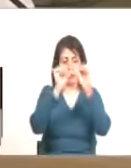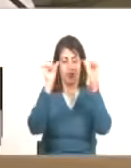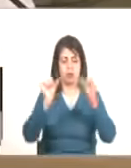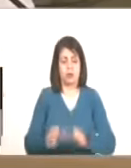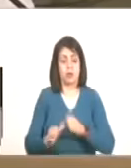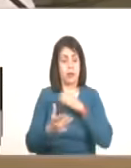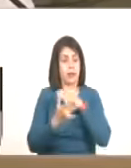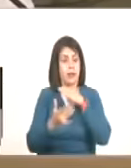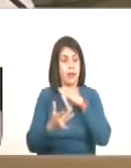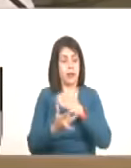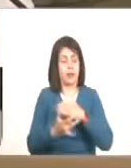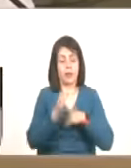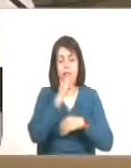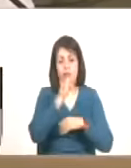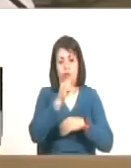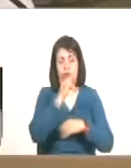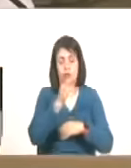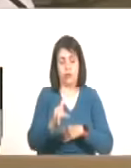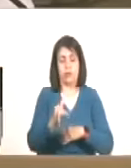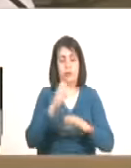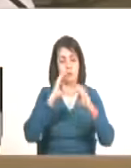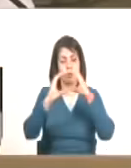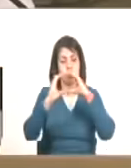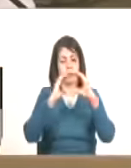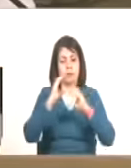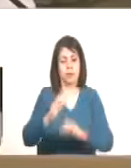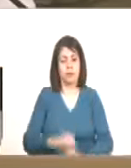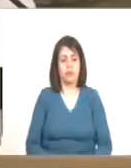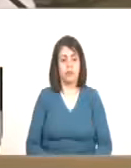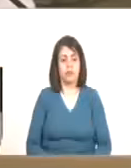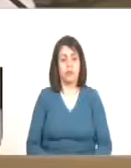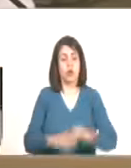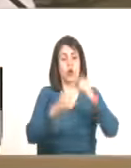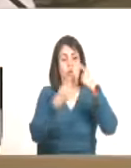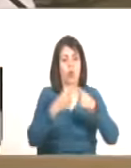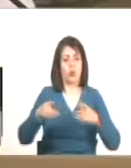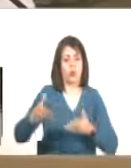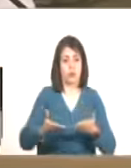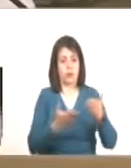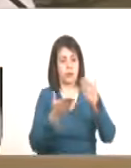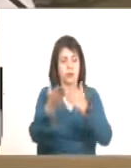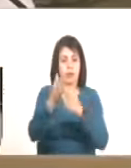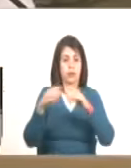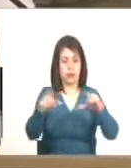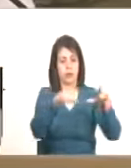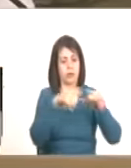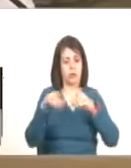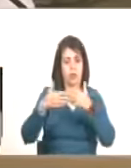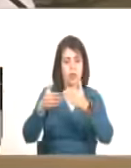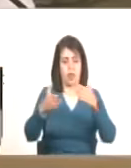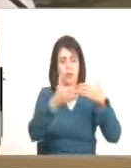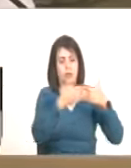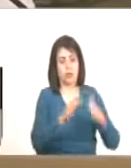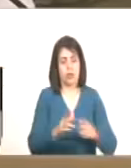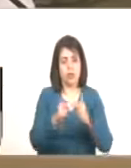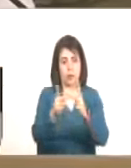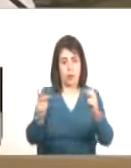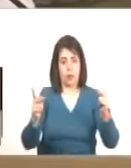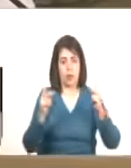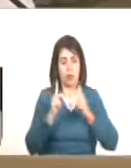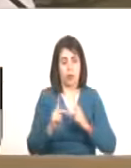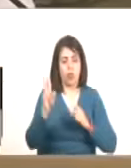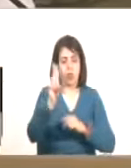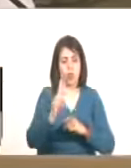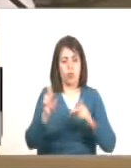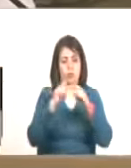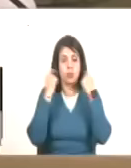las tecnologías de la información y comunicación, y a otros servicios e instalaciones abiertos al público o de